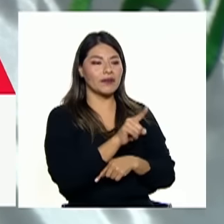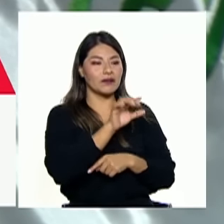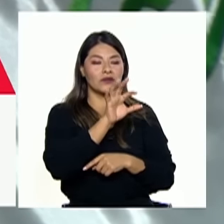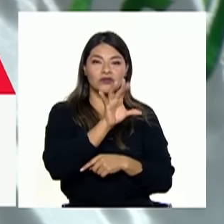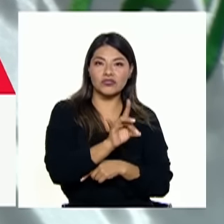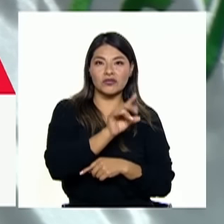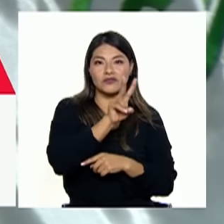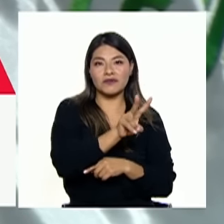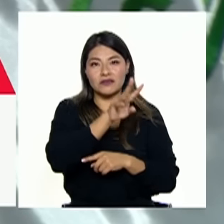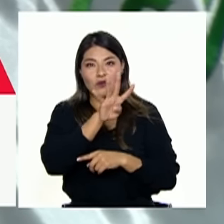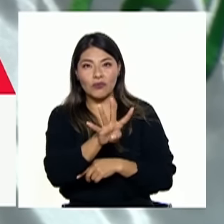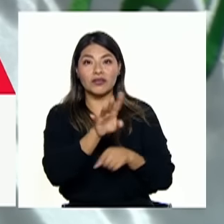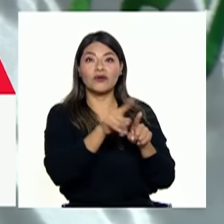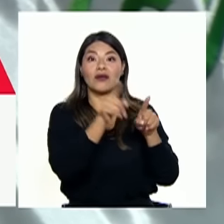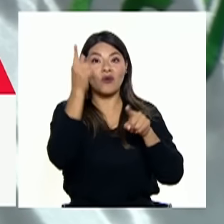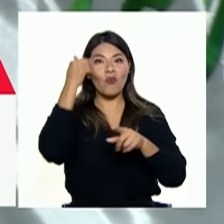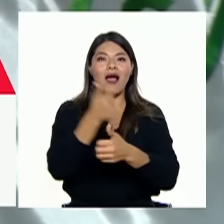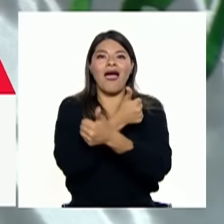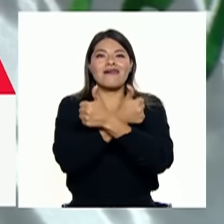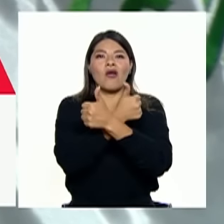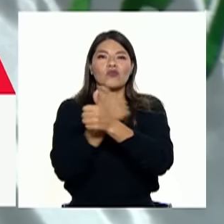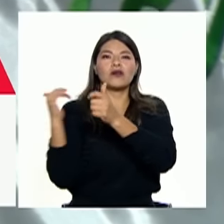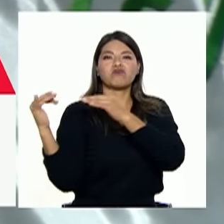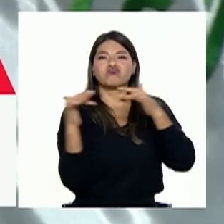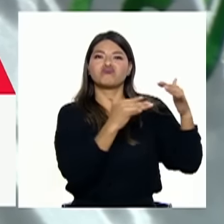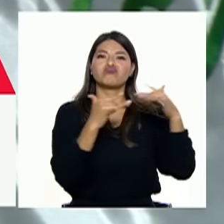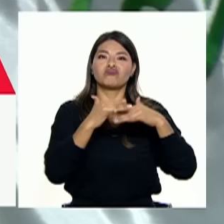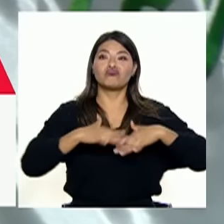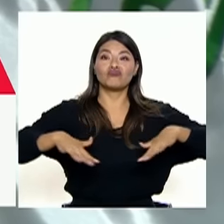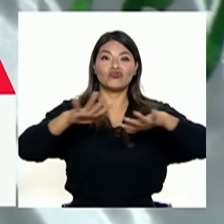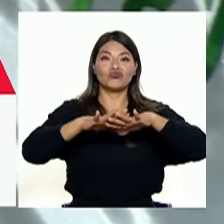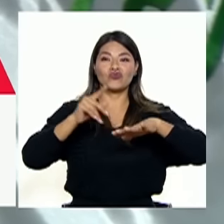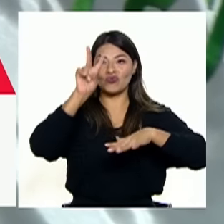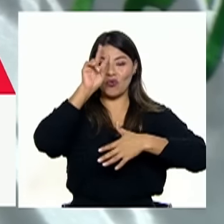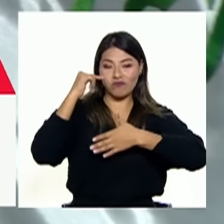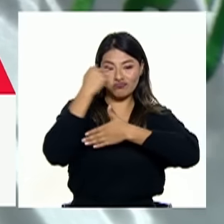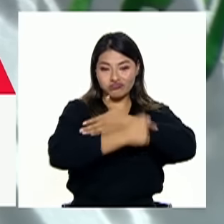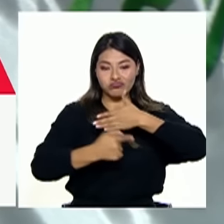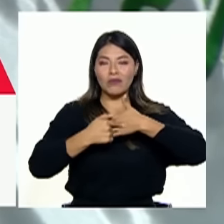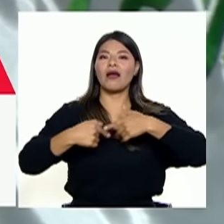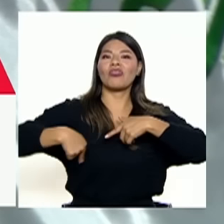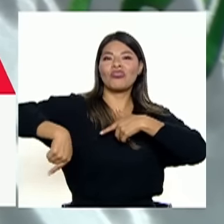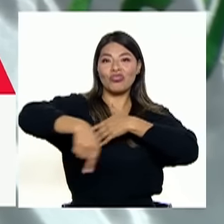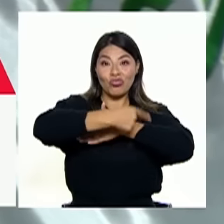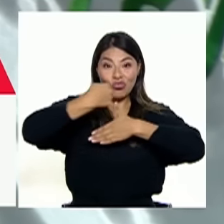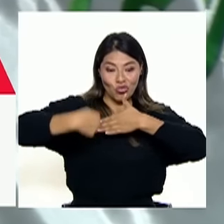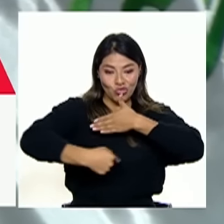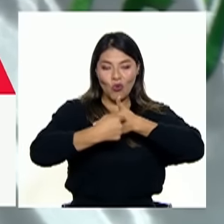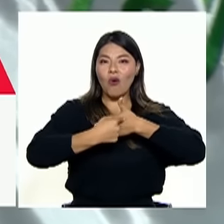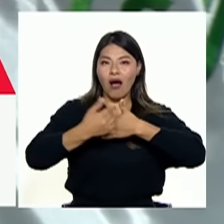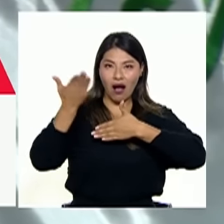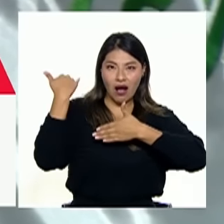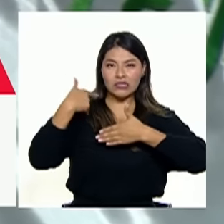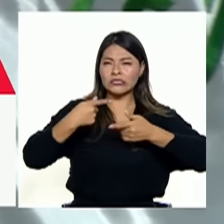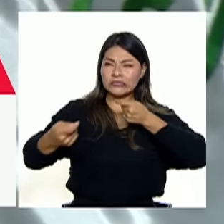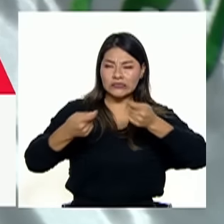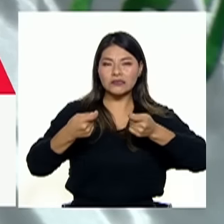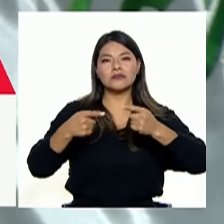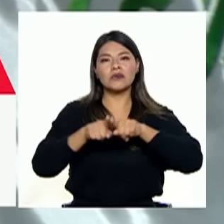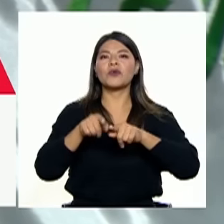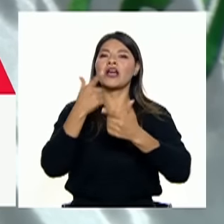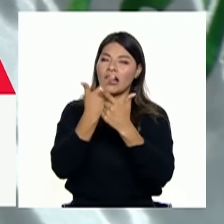1824 la batalla de Ayacucho, que consolidó la independencia de toda Hispanoamérica. Sin embargo, a pesar